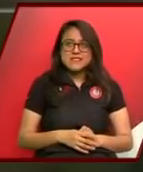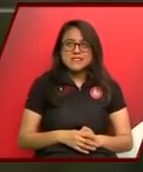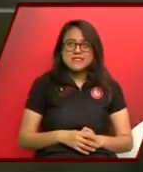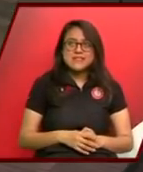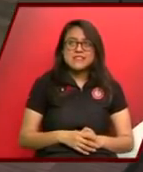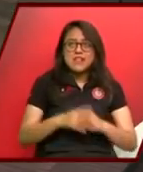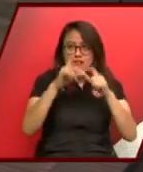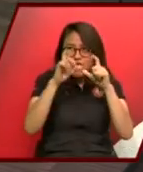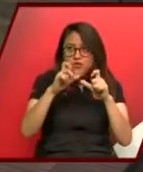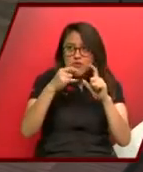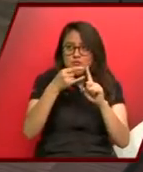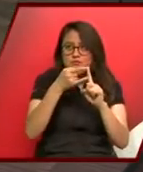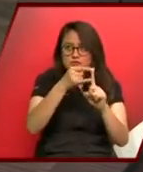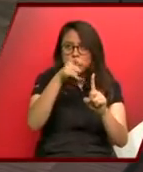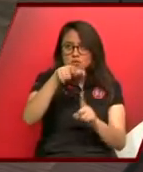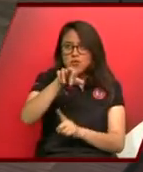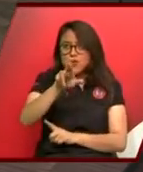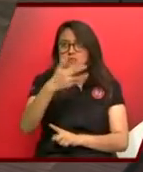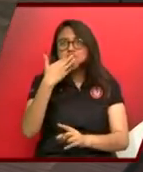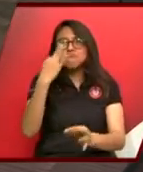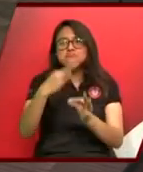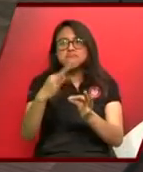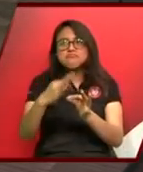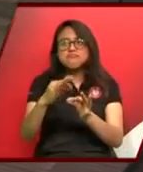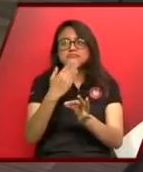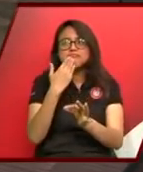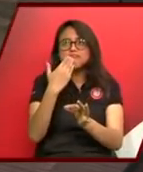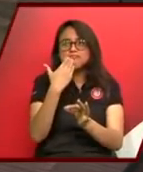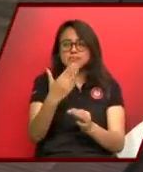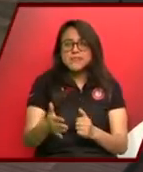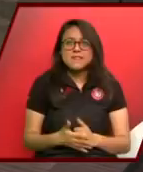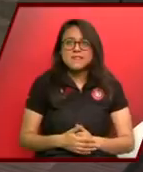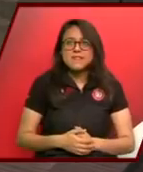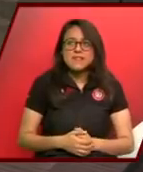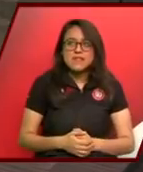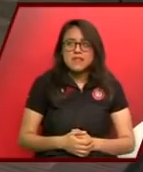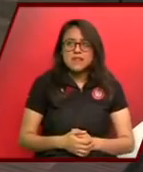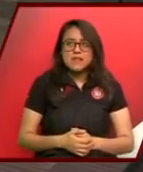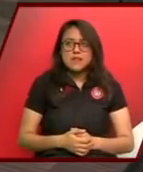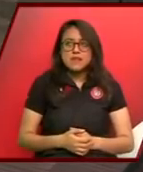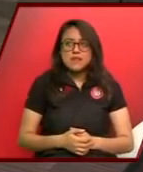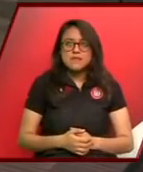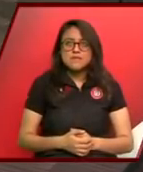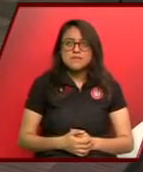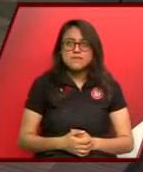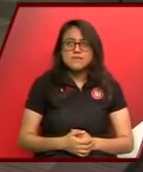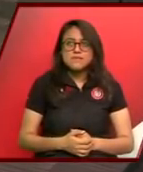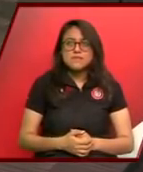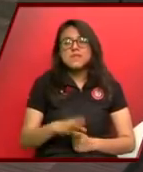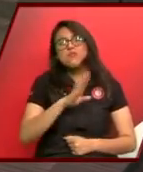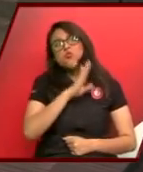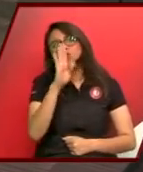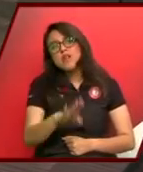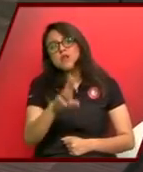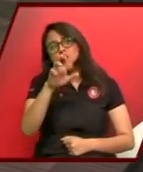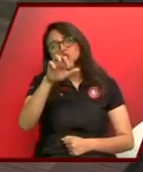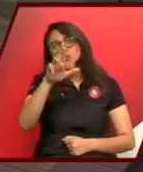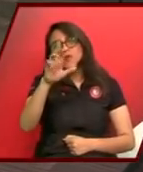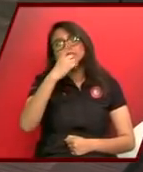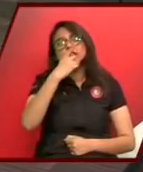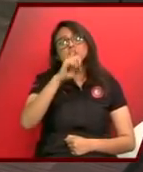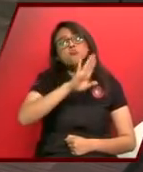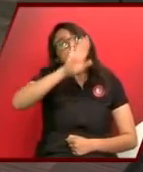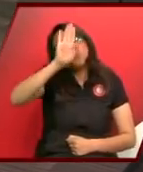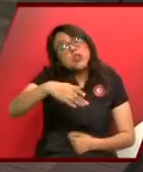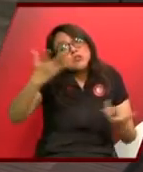Toma la foto al QR y ahí está. Ahí está. Es la parte didáctica. Y pues falleció el Urbano. Nos dicen que,